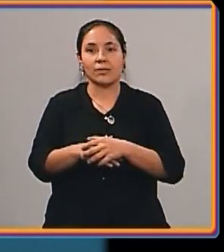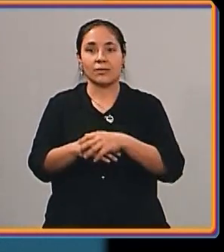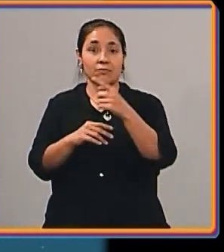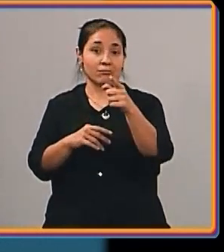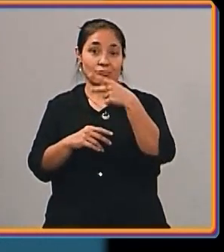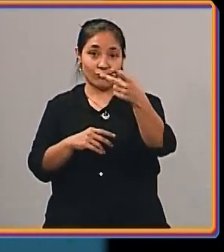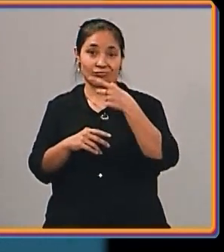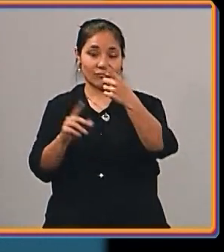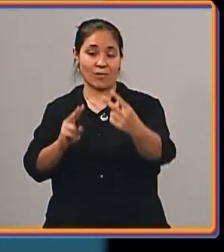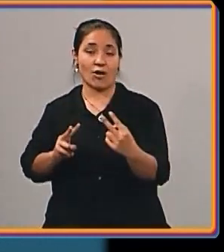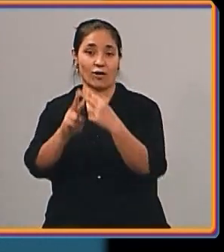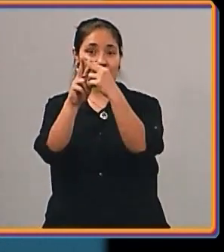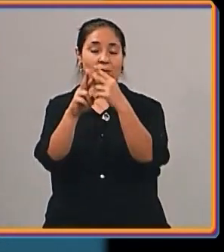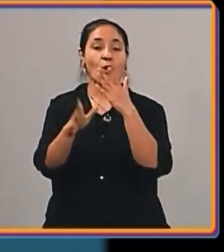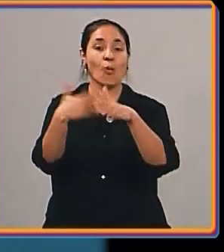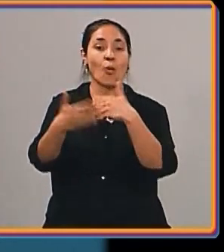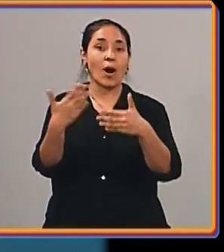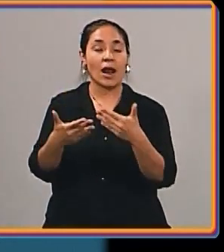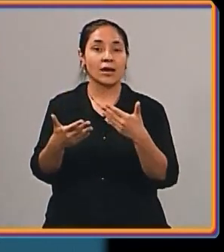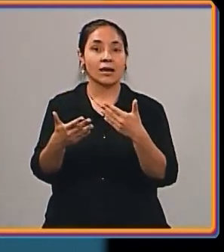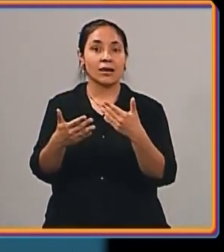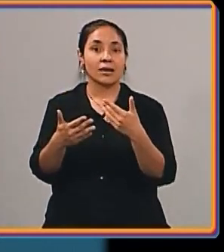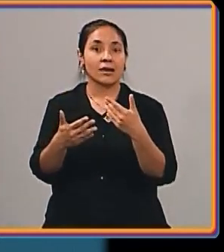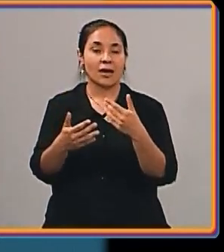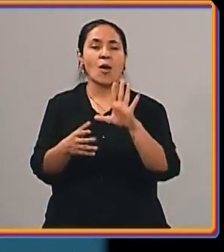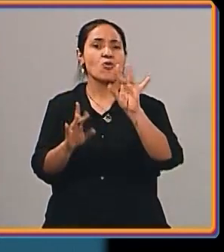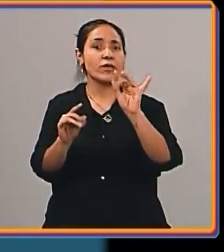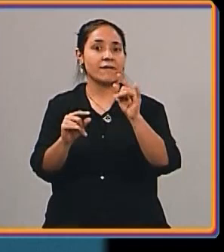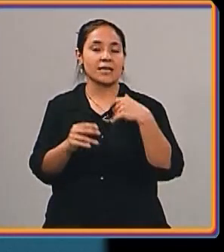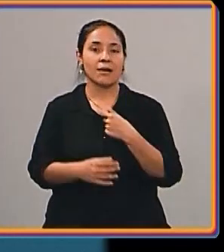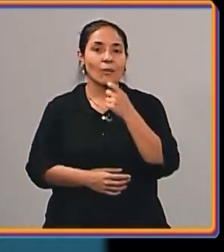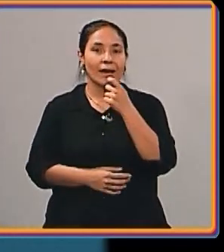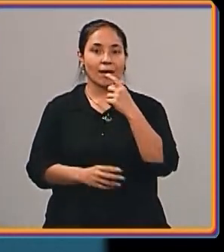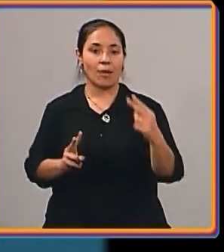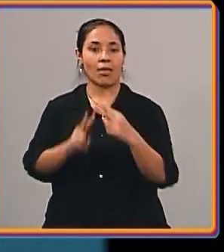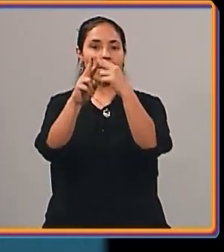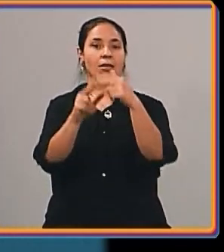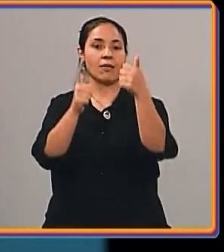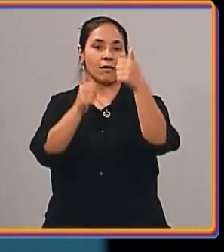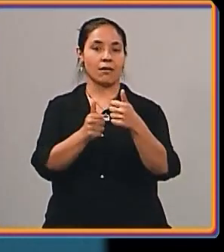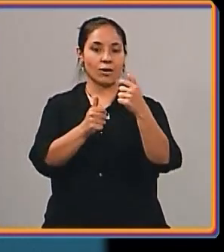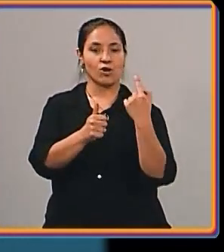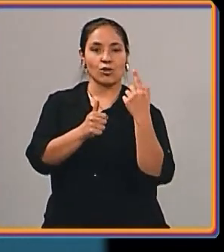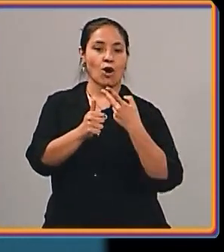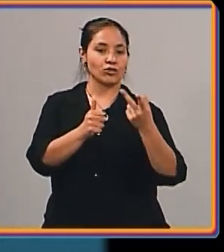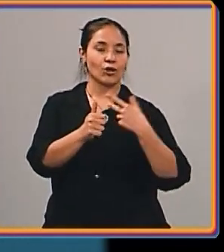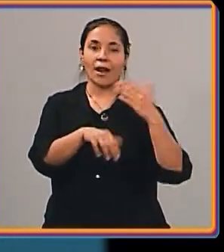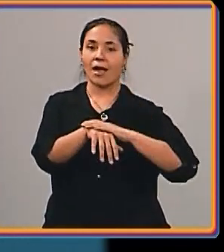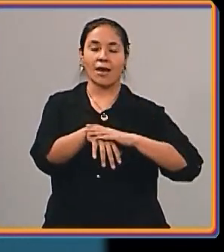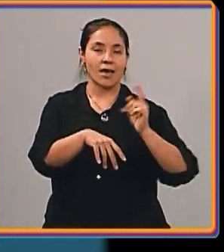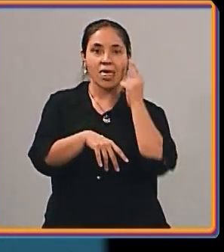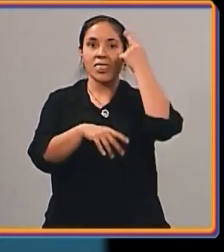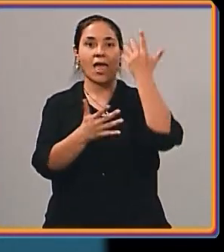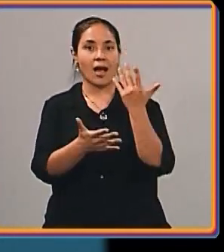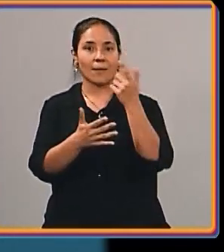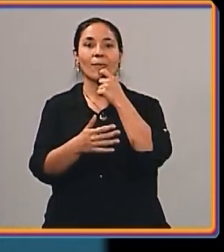encontramos con vos y tenemos que pensar en jugar, se nos haría muy difícil por jugar, inventar un juego además. Ahora, si